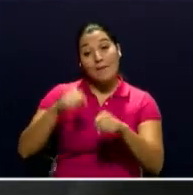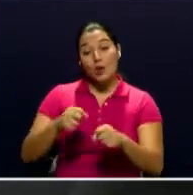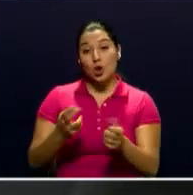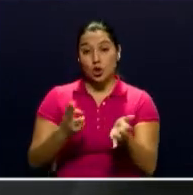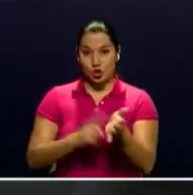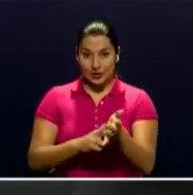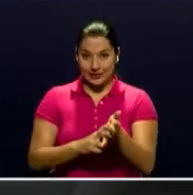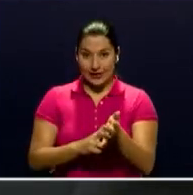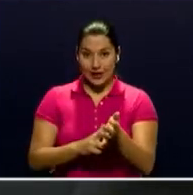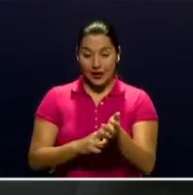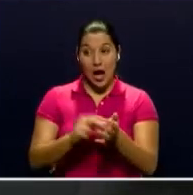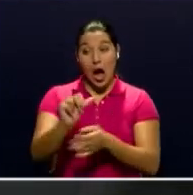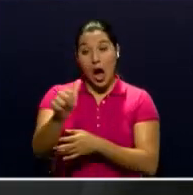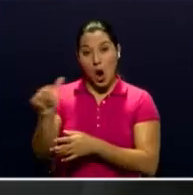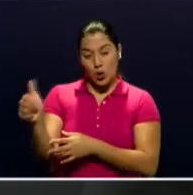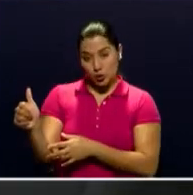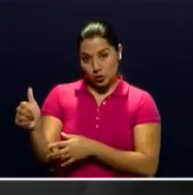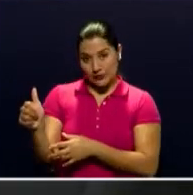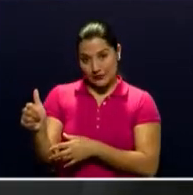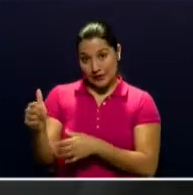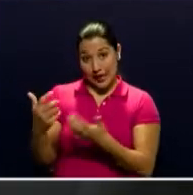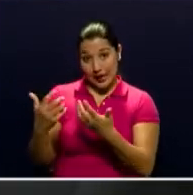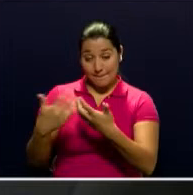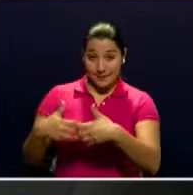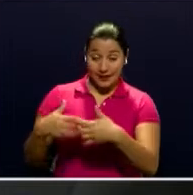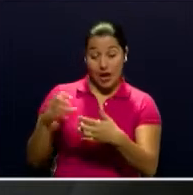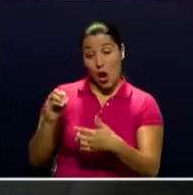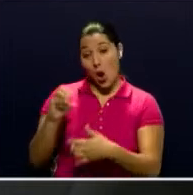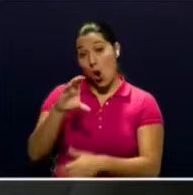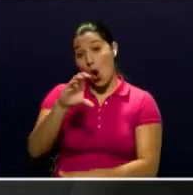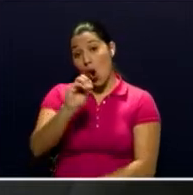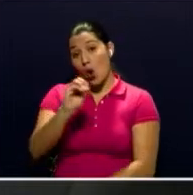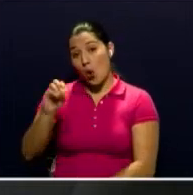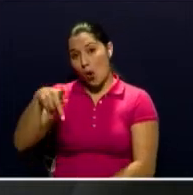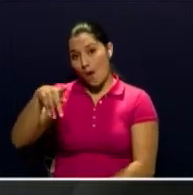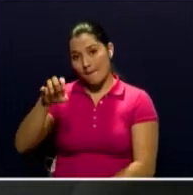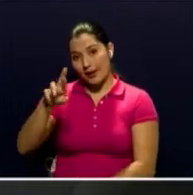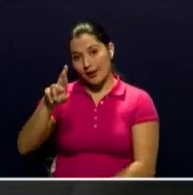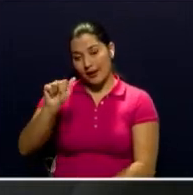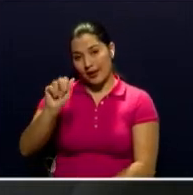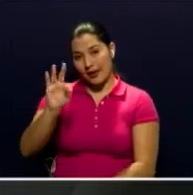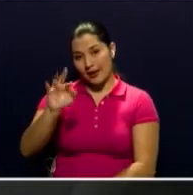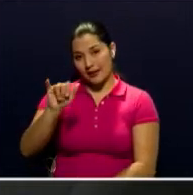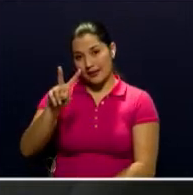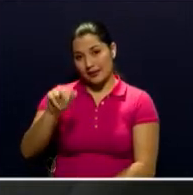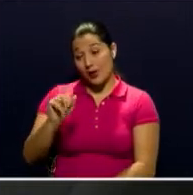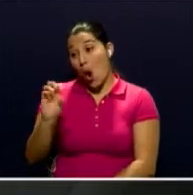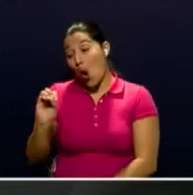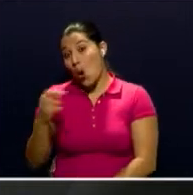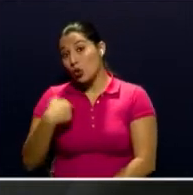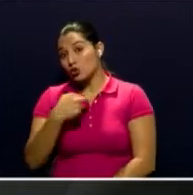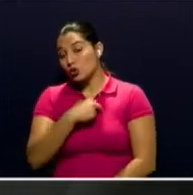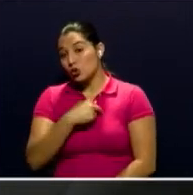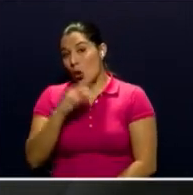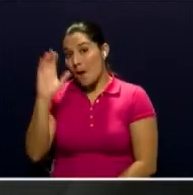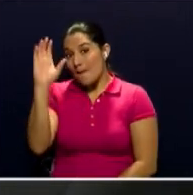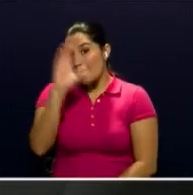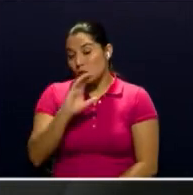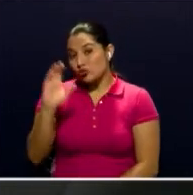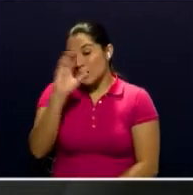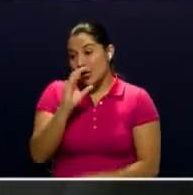contratación de terceros y también pues, buscar alguna alternativa para ver cómo hacemos nosotros las cooperativas de salud